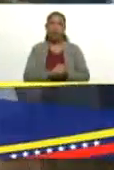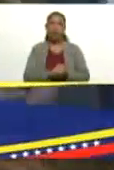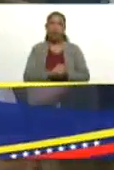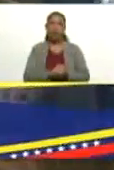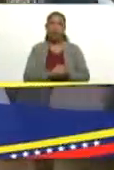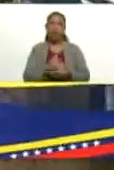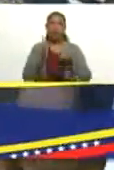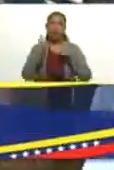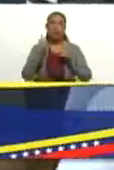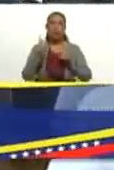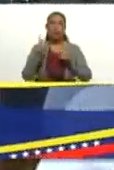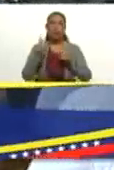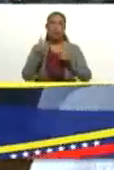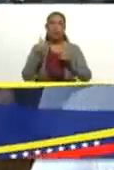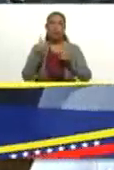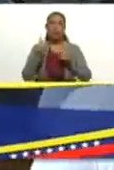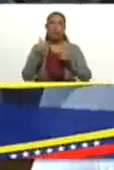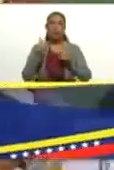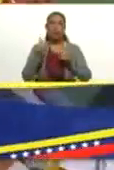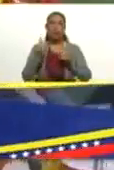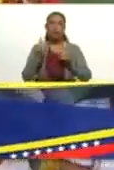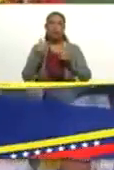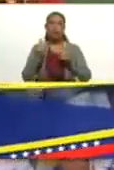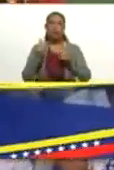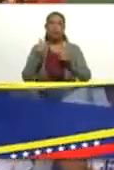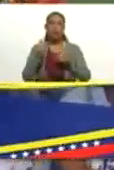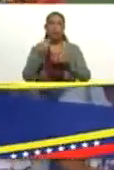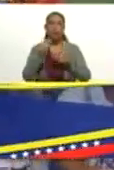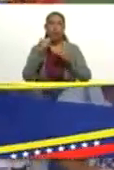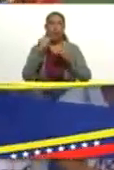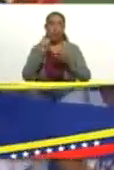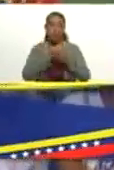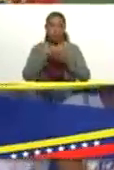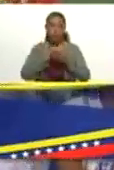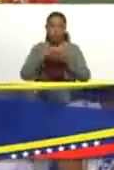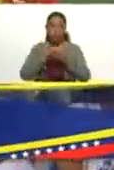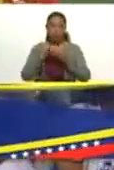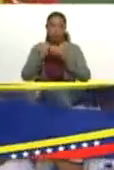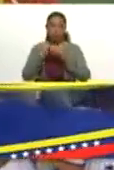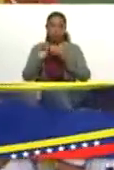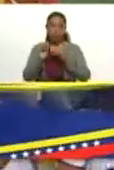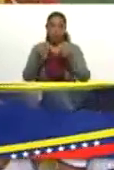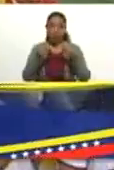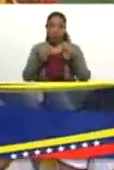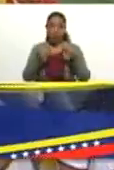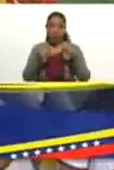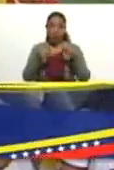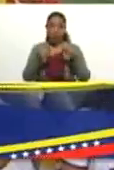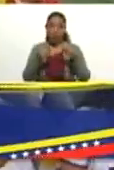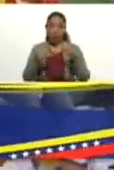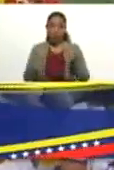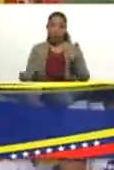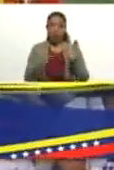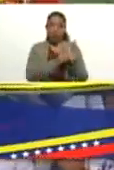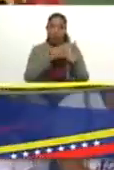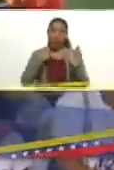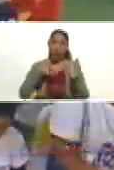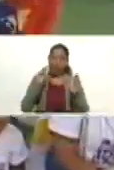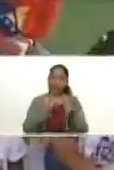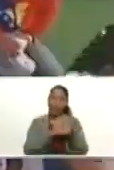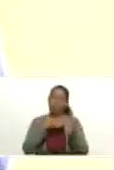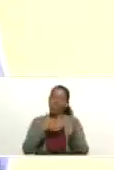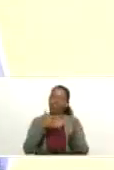Excelente. Bueno, para los que me escriben estos papeles, Márquez, me tienen que poner exactamente qué